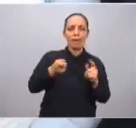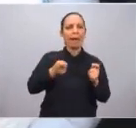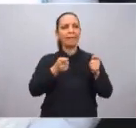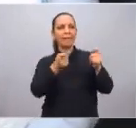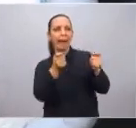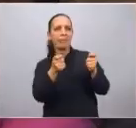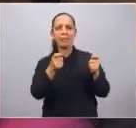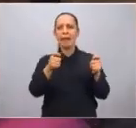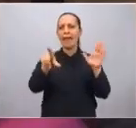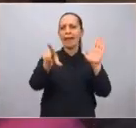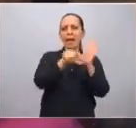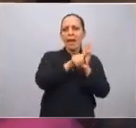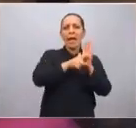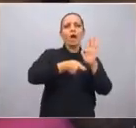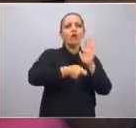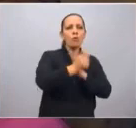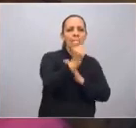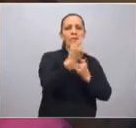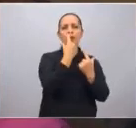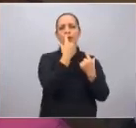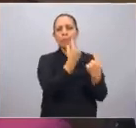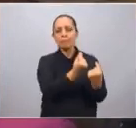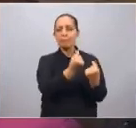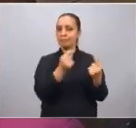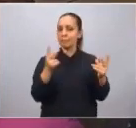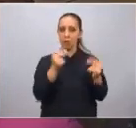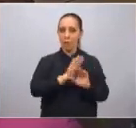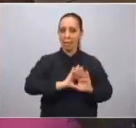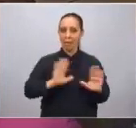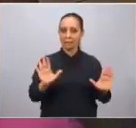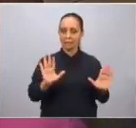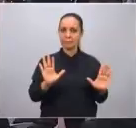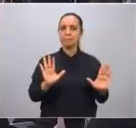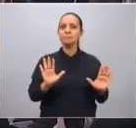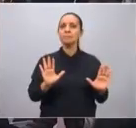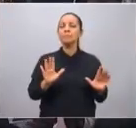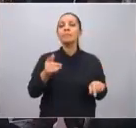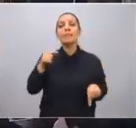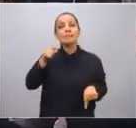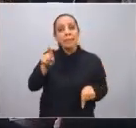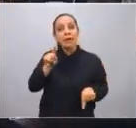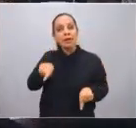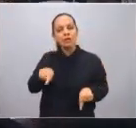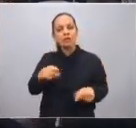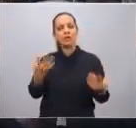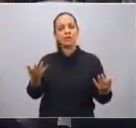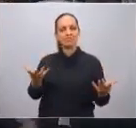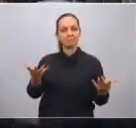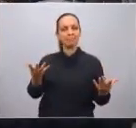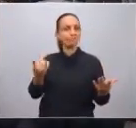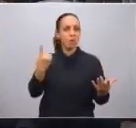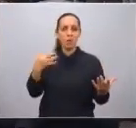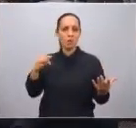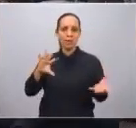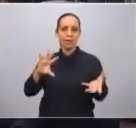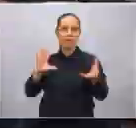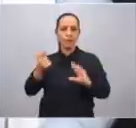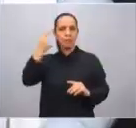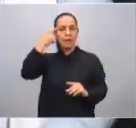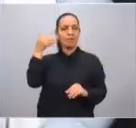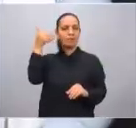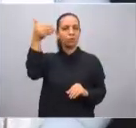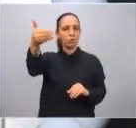administrativas, judiciales, pero eso nos pone ante una sola alternativa en el